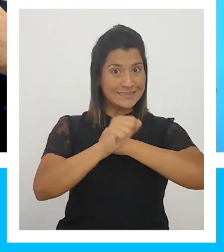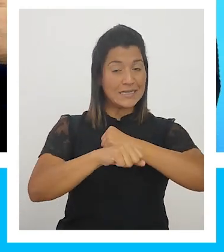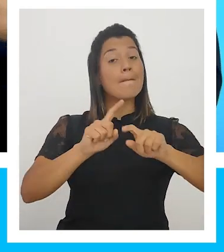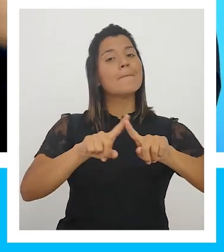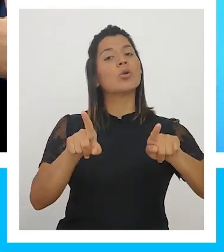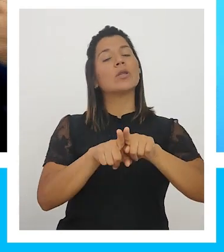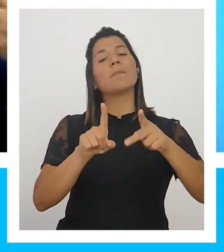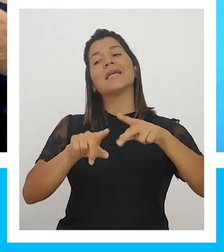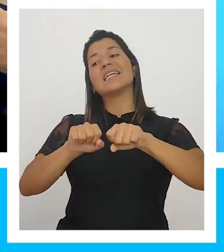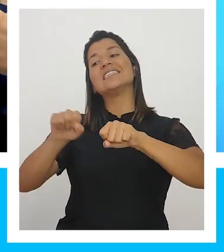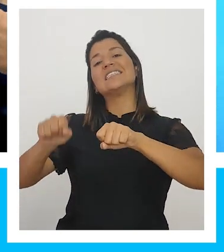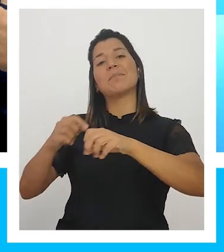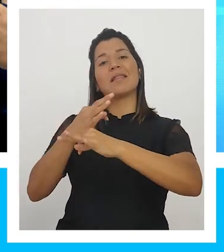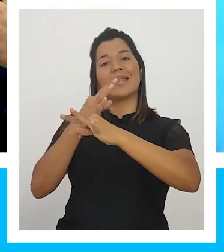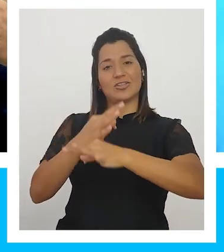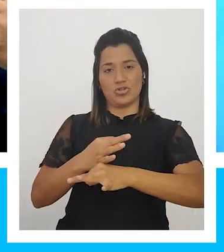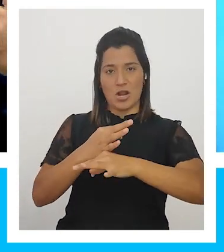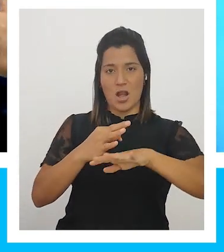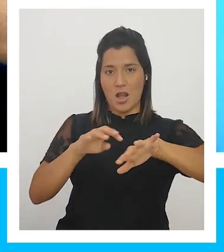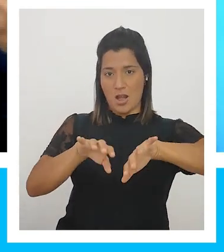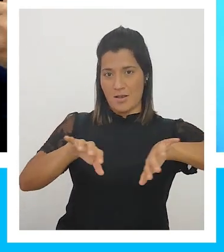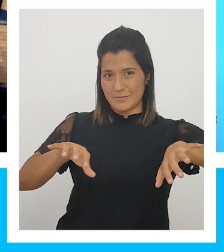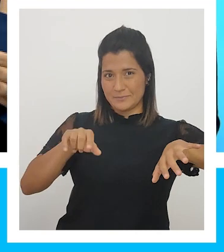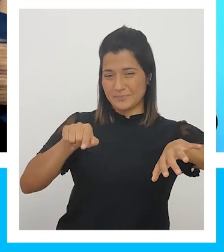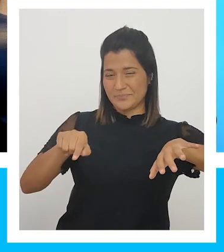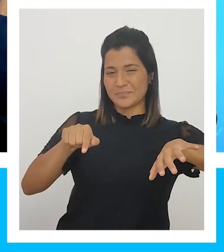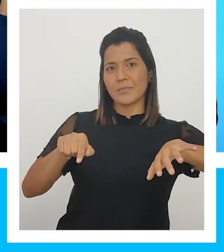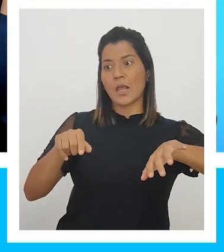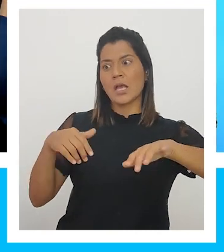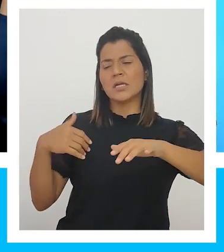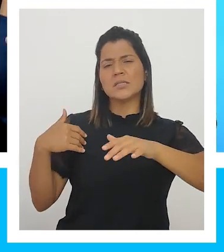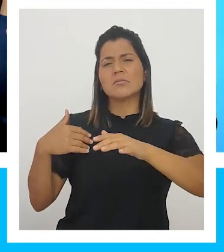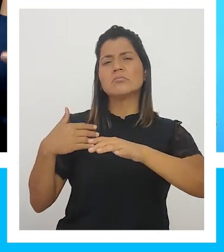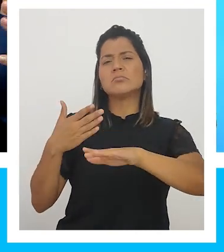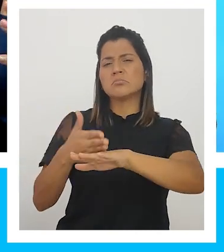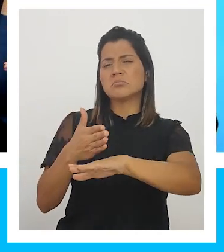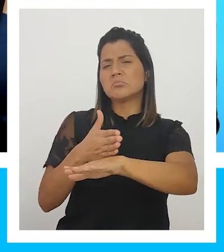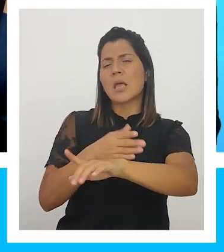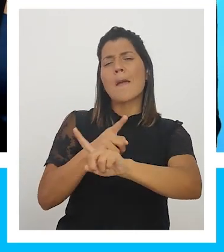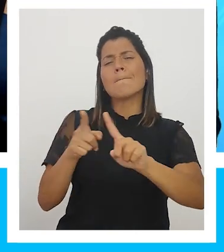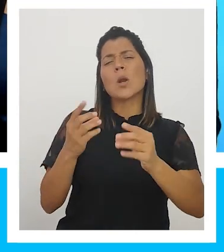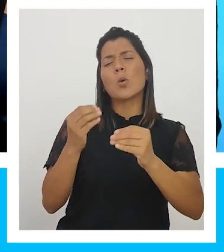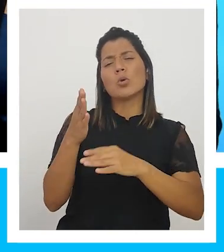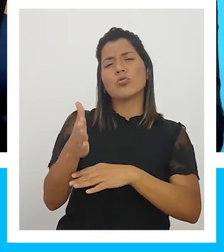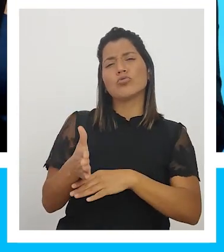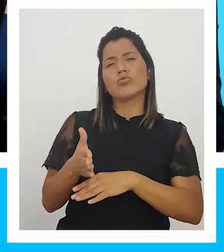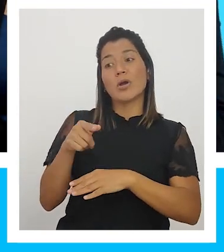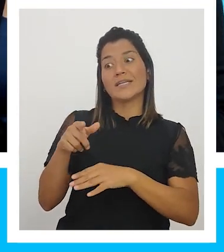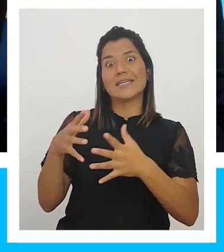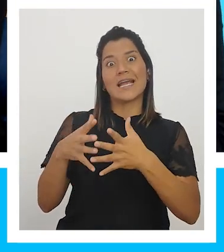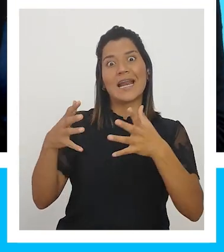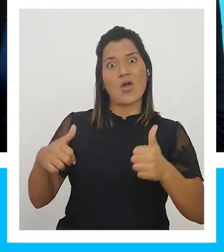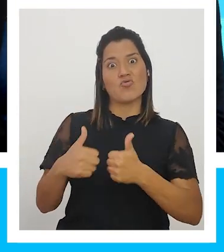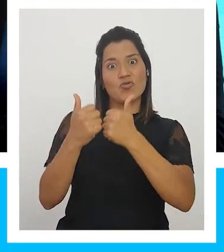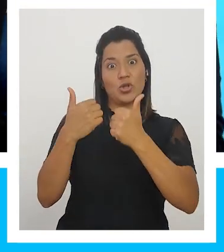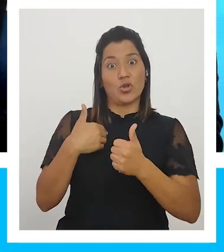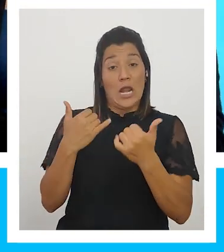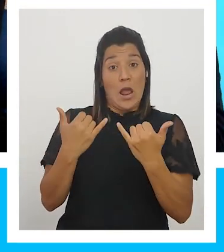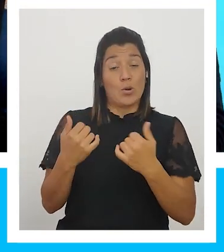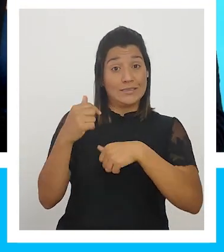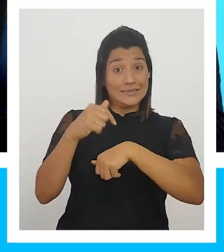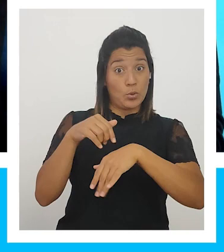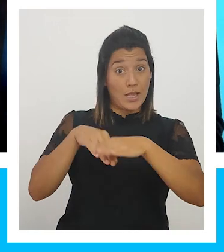ha ido creciendo en los últimos 6 meses, pero a un paso muy lento. Es un reto muy grande que tienen en este momento a nivel país. Sí,